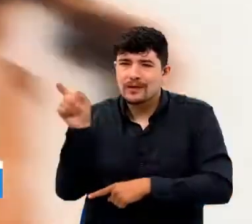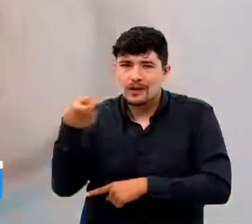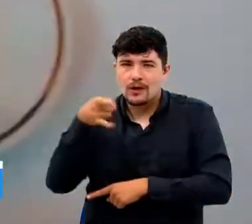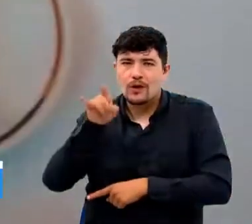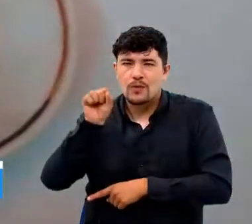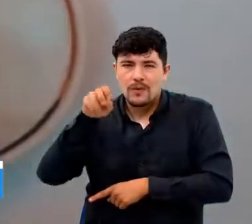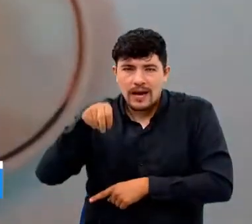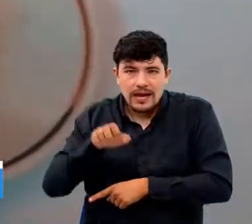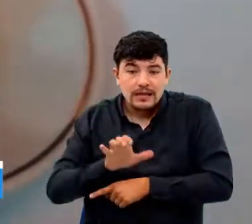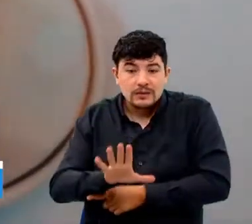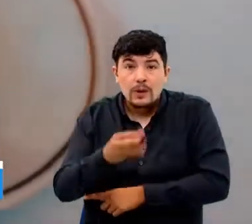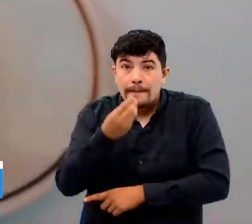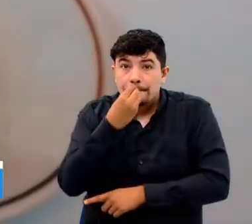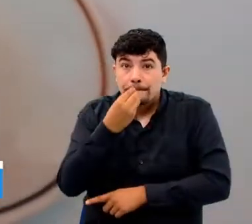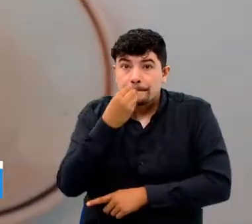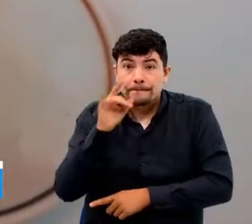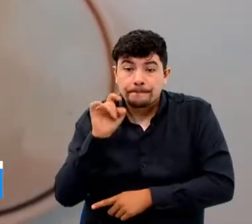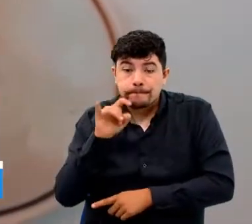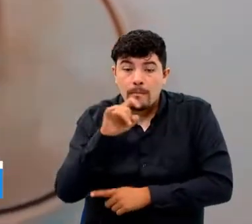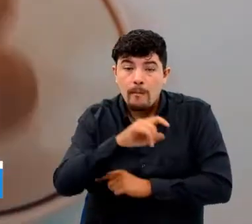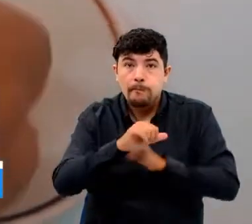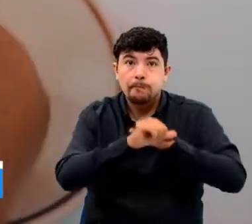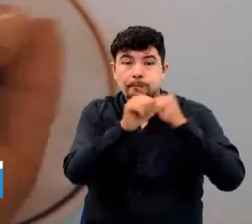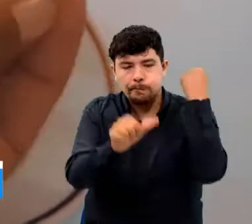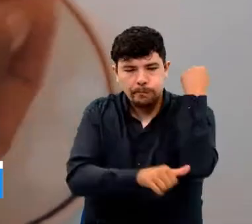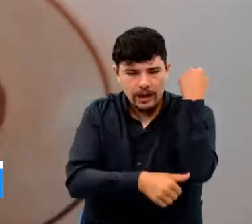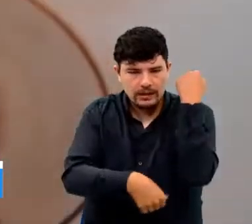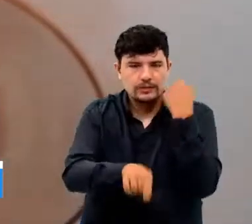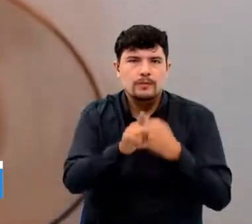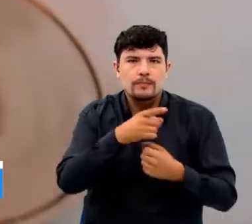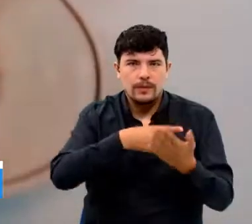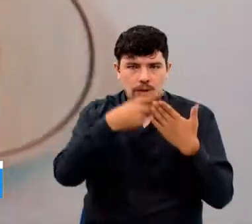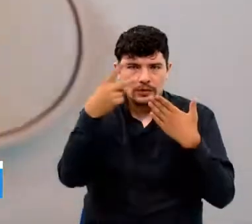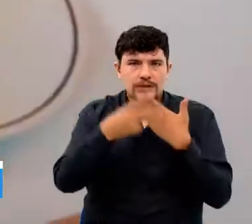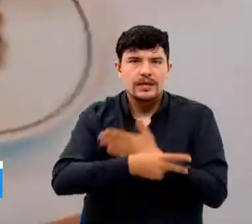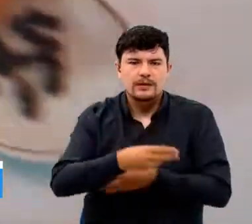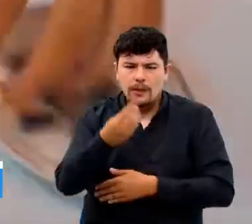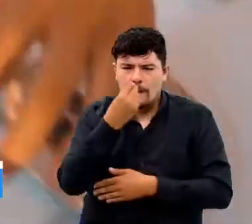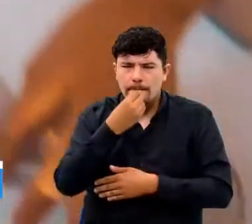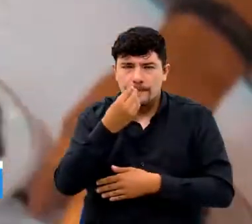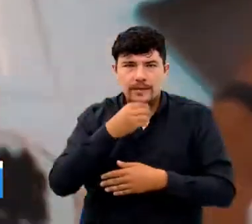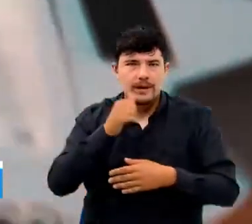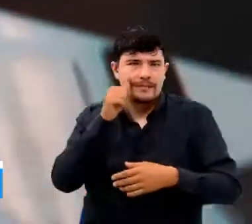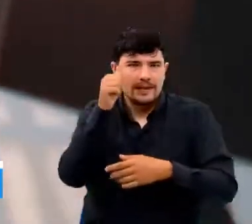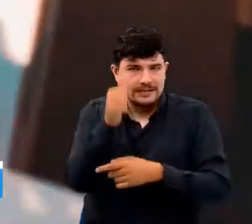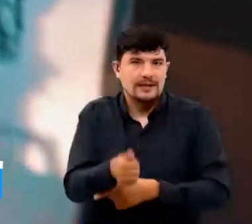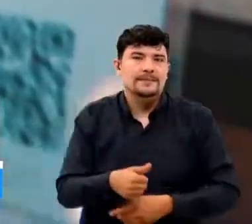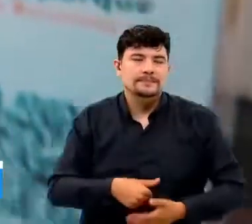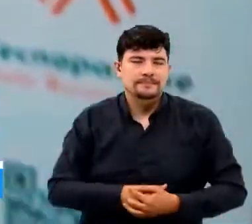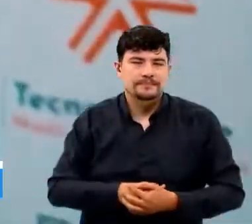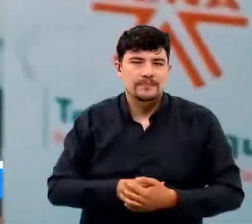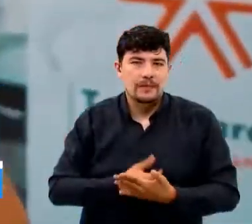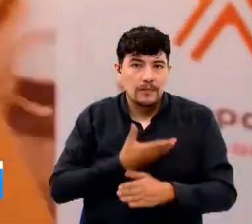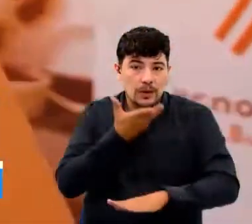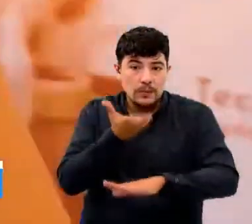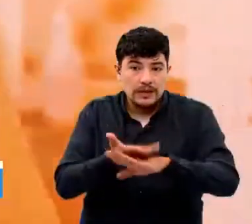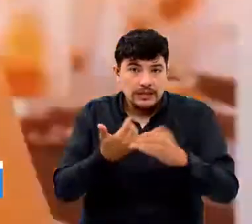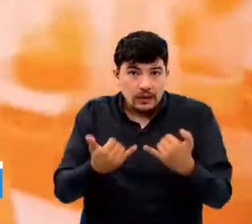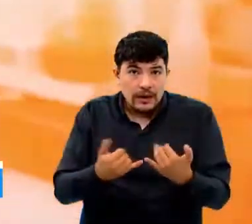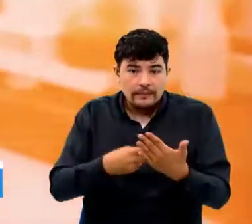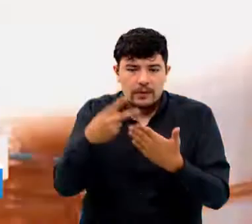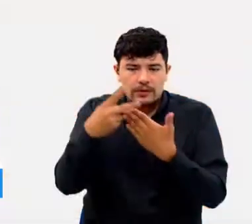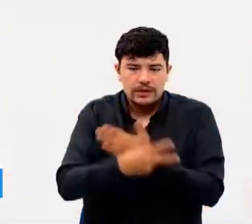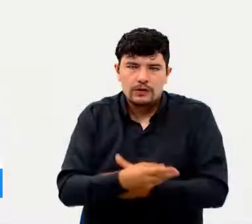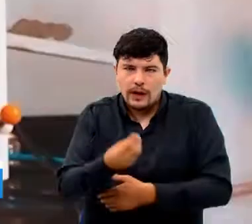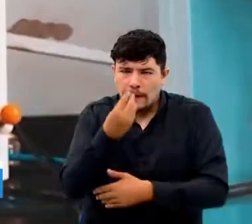el consumo de la hormiga culona, con su proyecto Alimentamos el Mañana. Alimentamos el Mañana es la propuesta de valor que estamos ofreciendo al